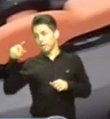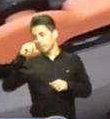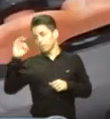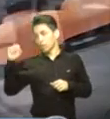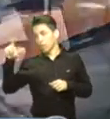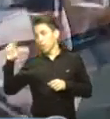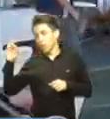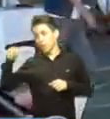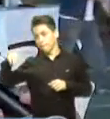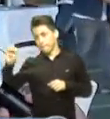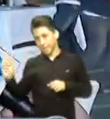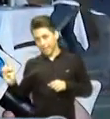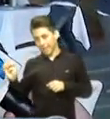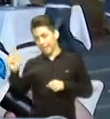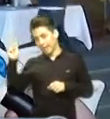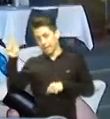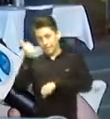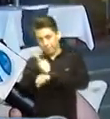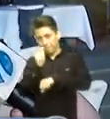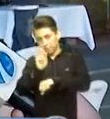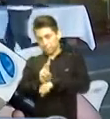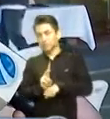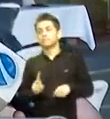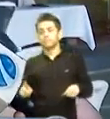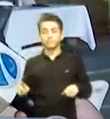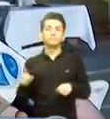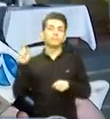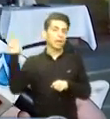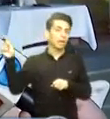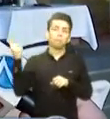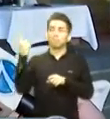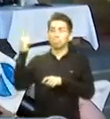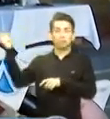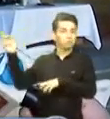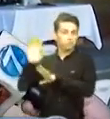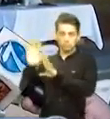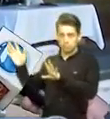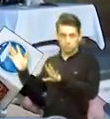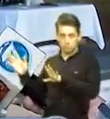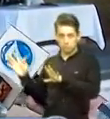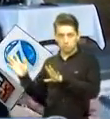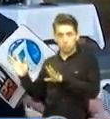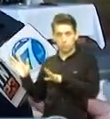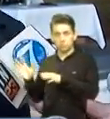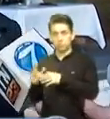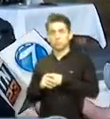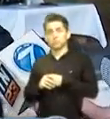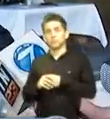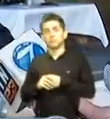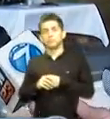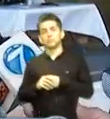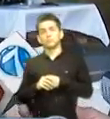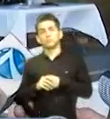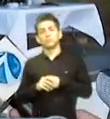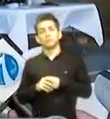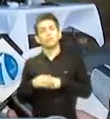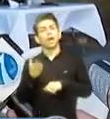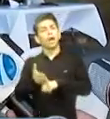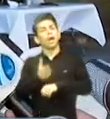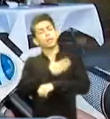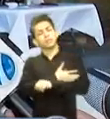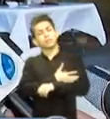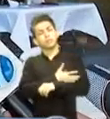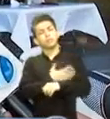básicamente el que se suscitó en Alta Verapaz, ya habíamos tenido algunos eventos